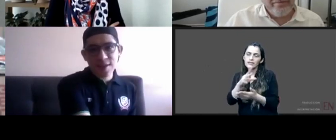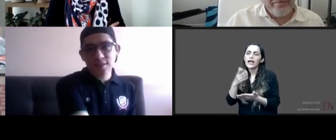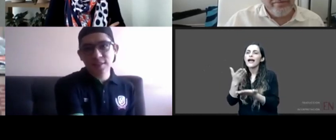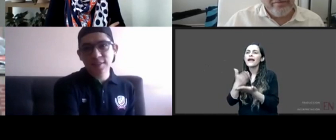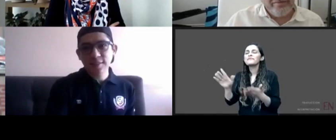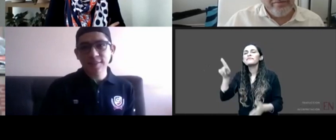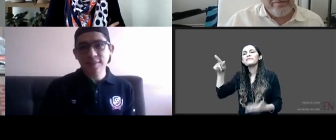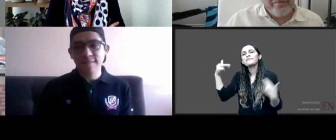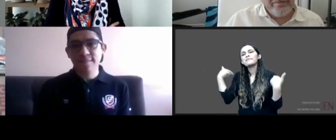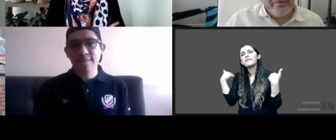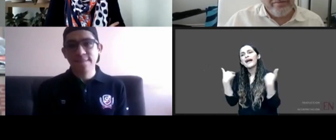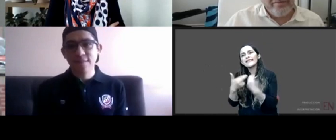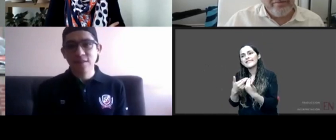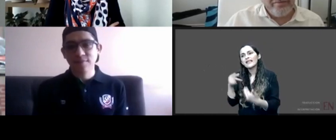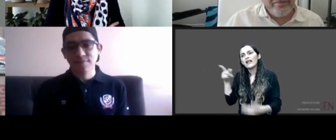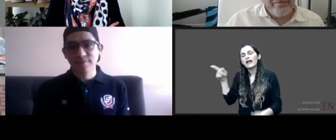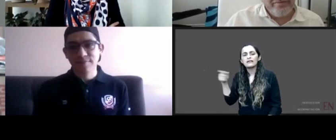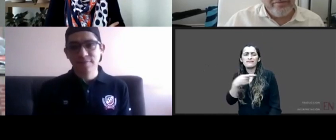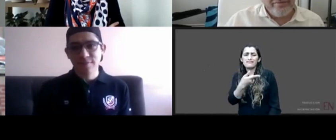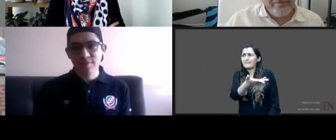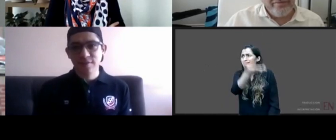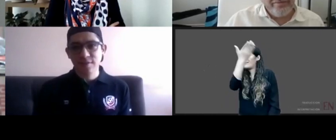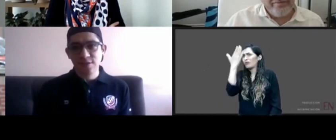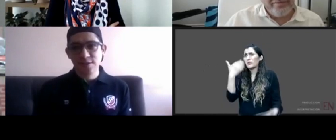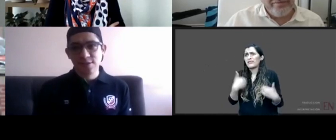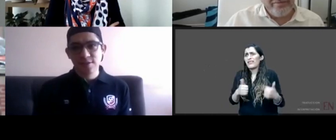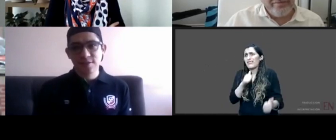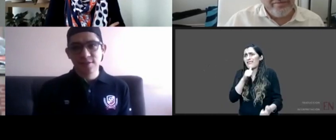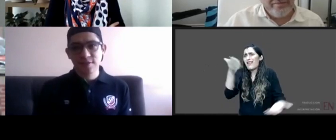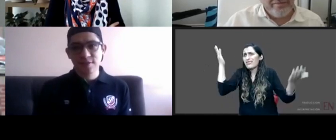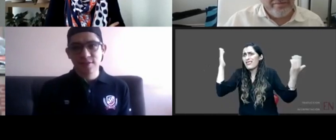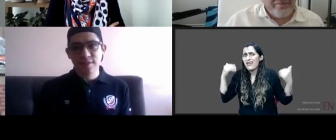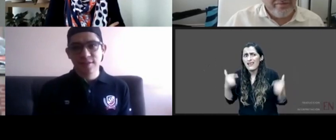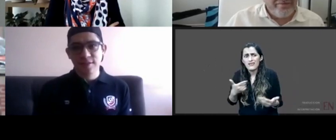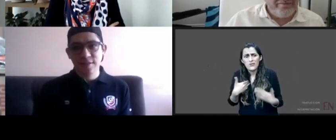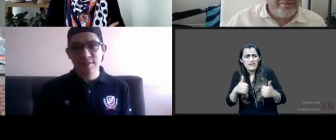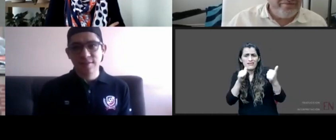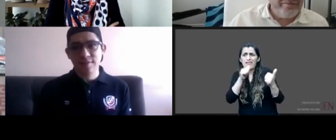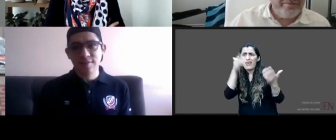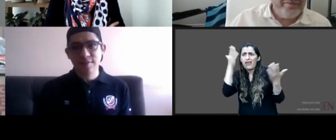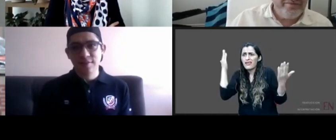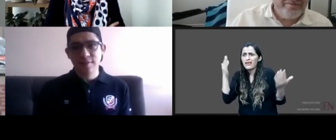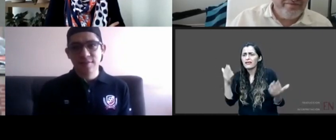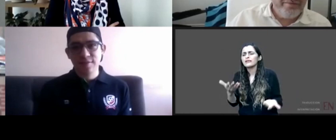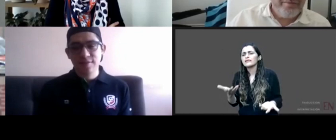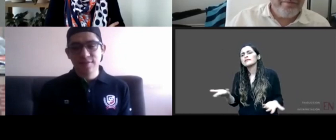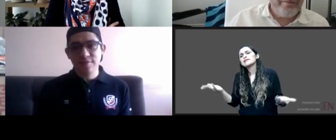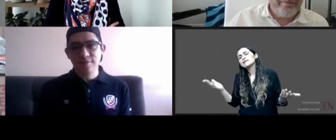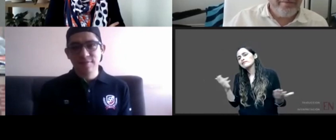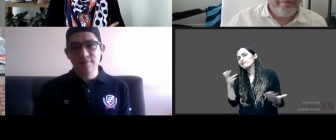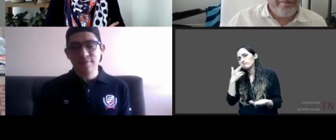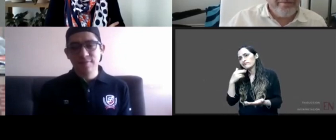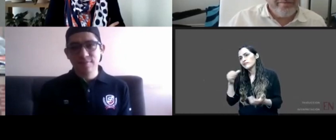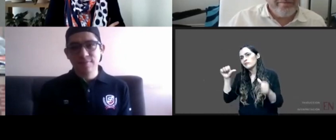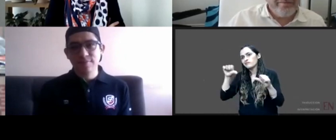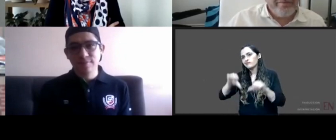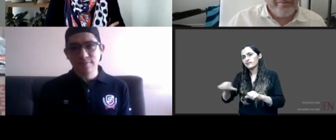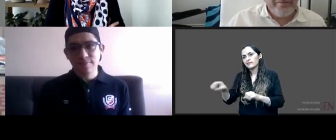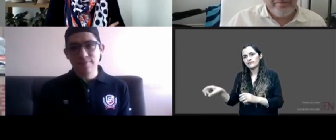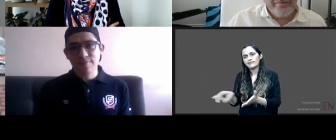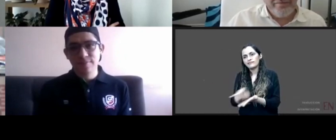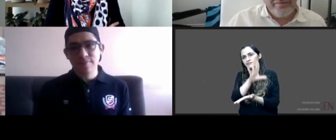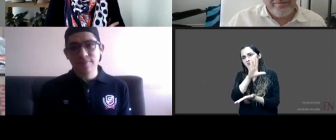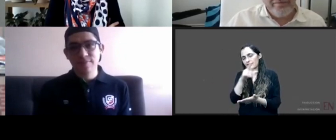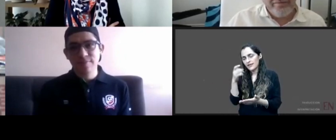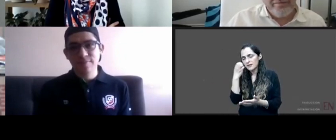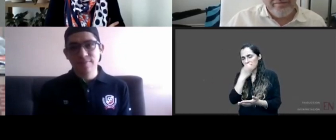que pues yo no entendía, o sea, las materias, pero pues yo creo que también los